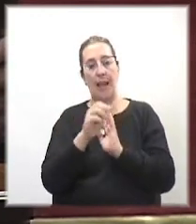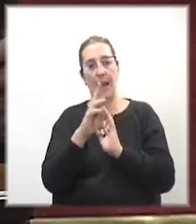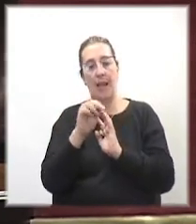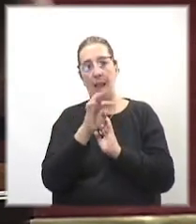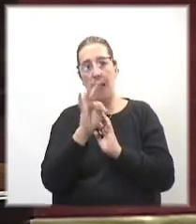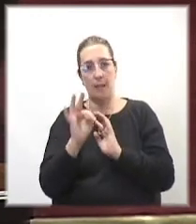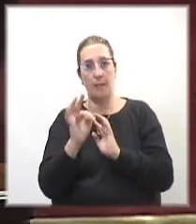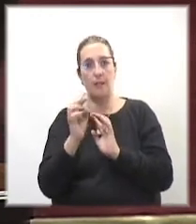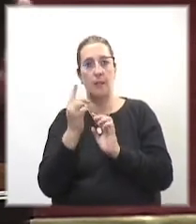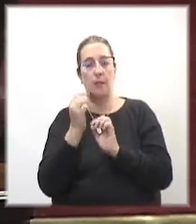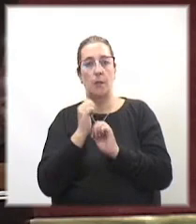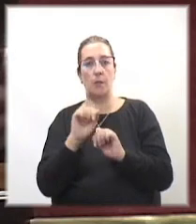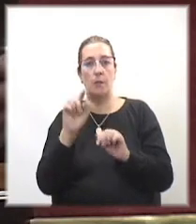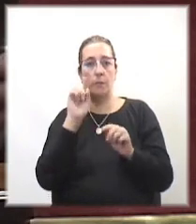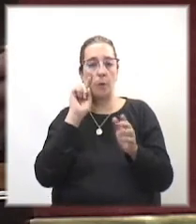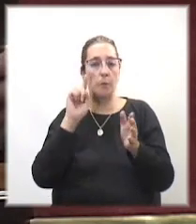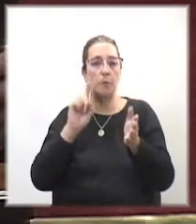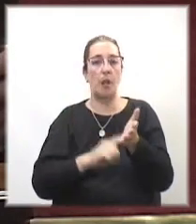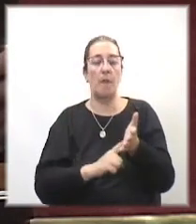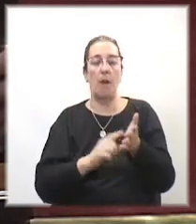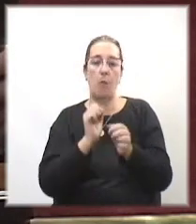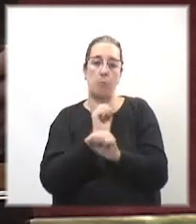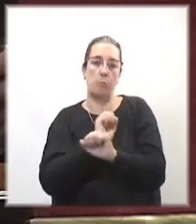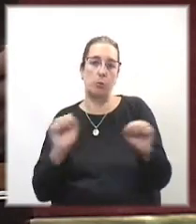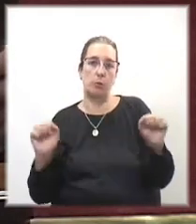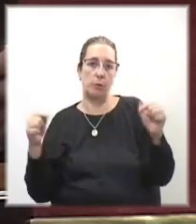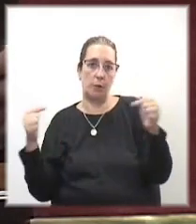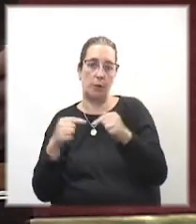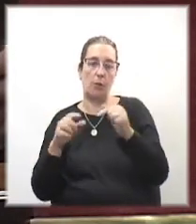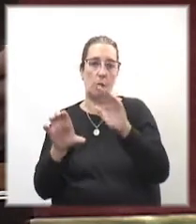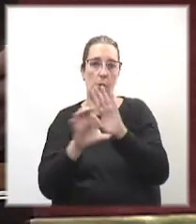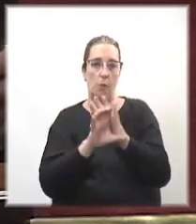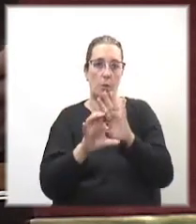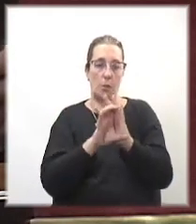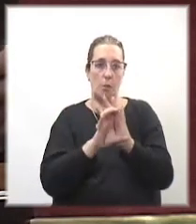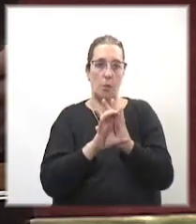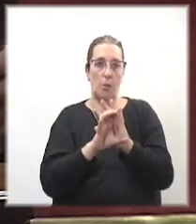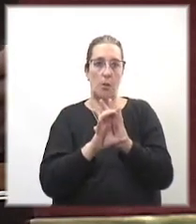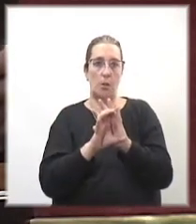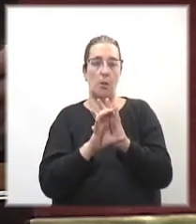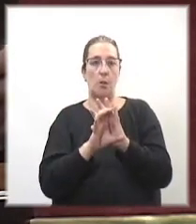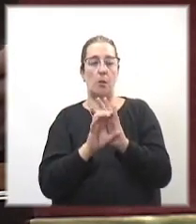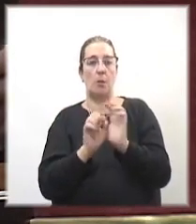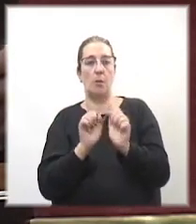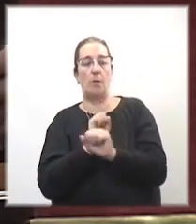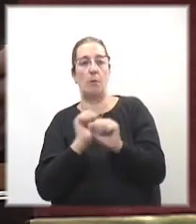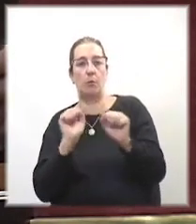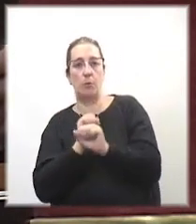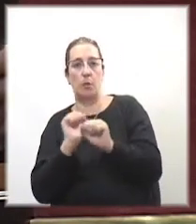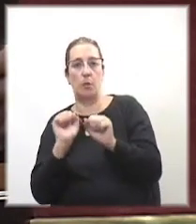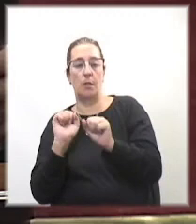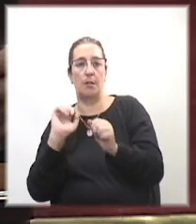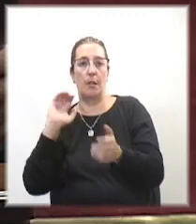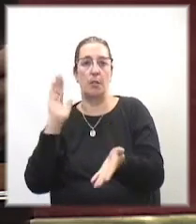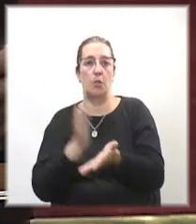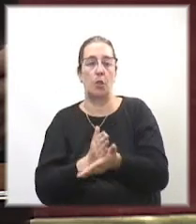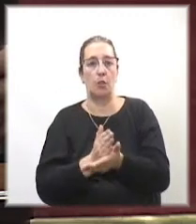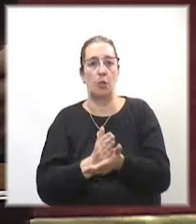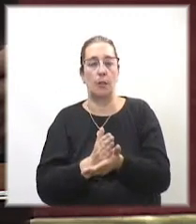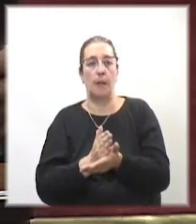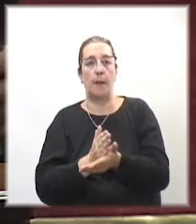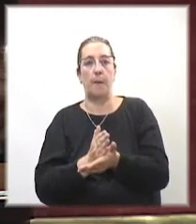fue observado por una posible inconstitucionalidad de las facultades sancionatorias de la Agencia Reguladora de la Seguridad